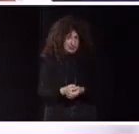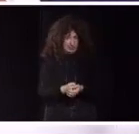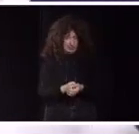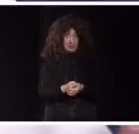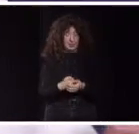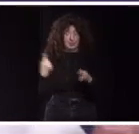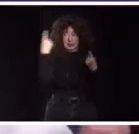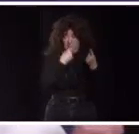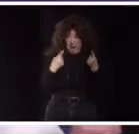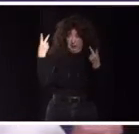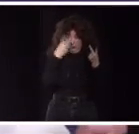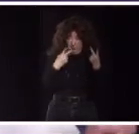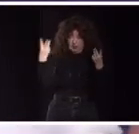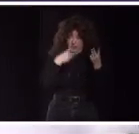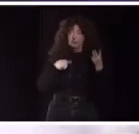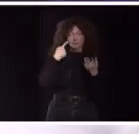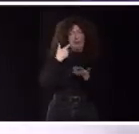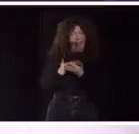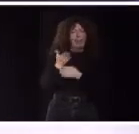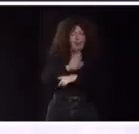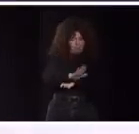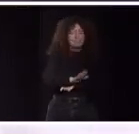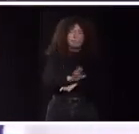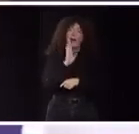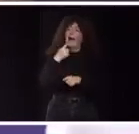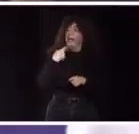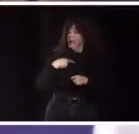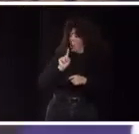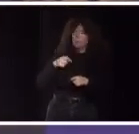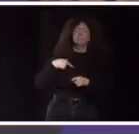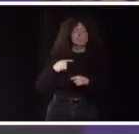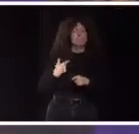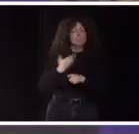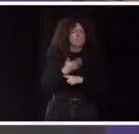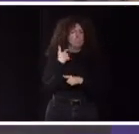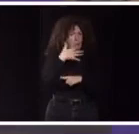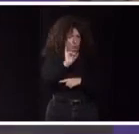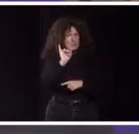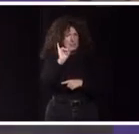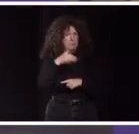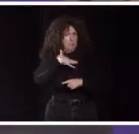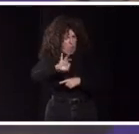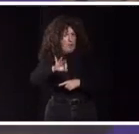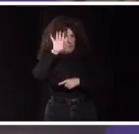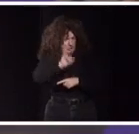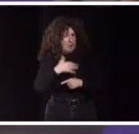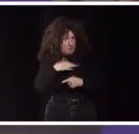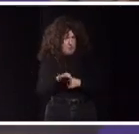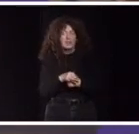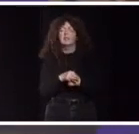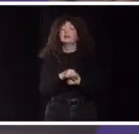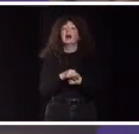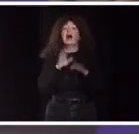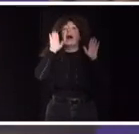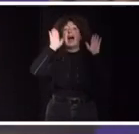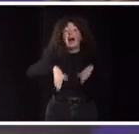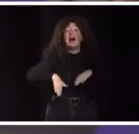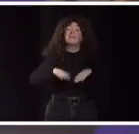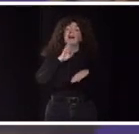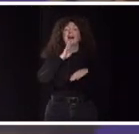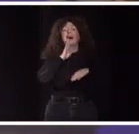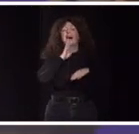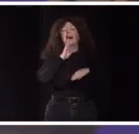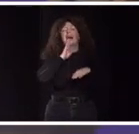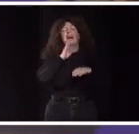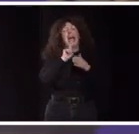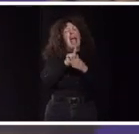una tras otra fuimos demostrando que todo lo que nos decían que no era posible, sí lo era, rompimos esa cláusula de